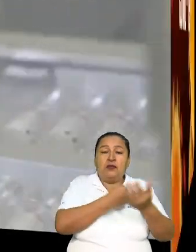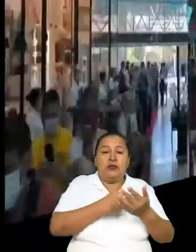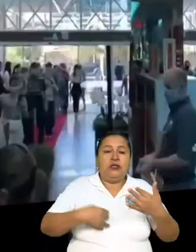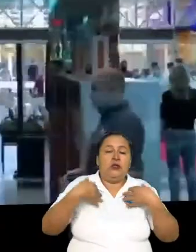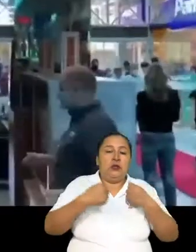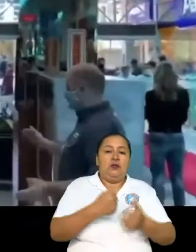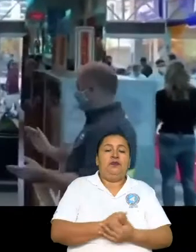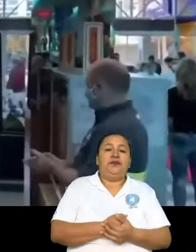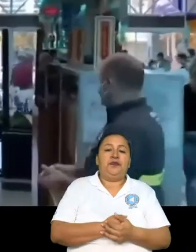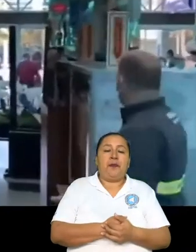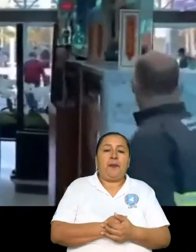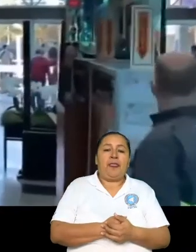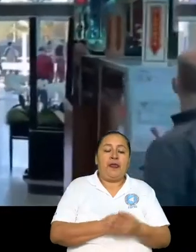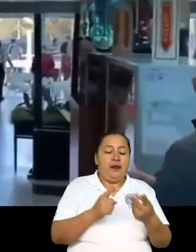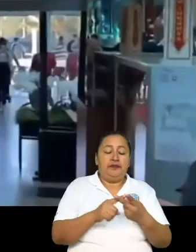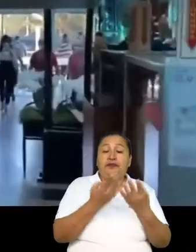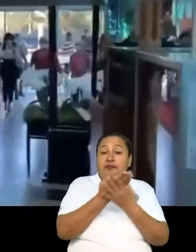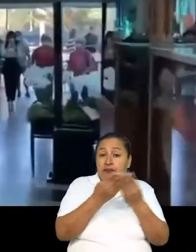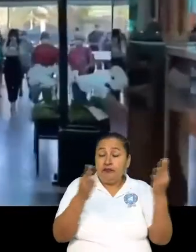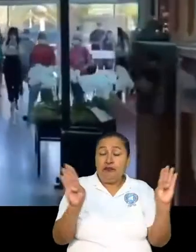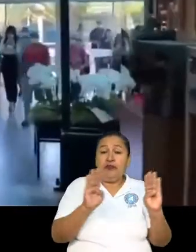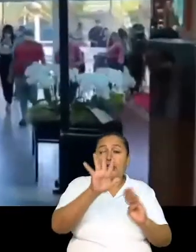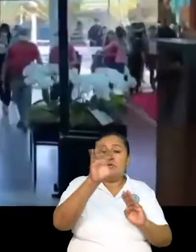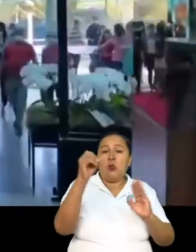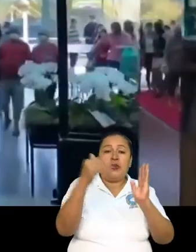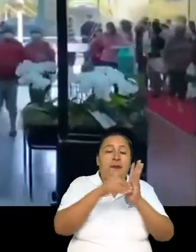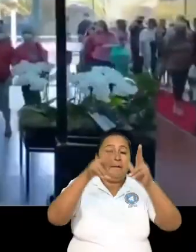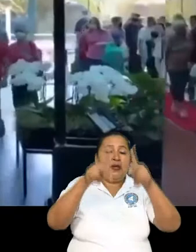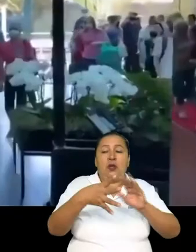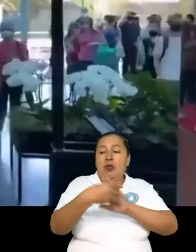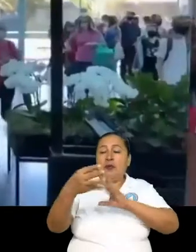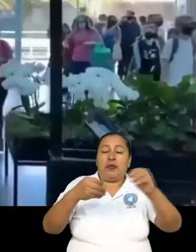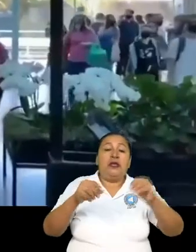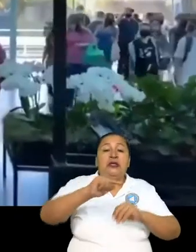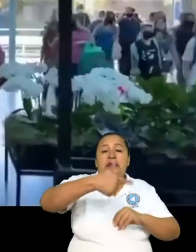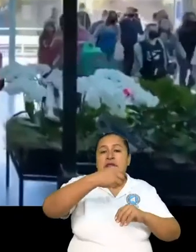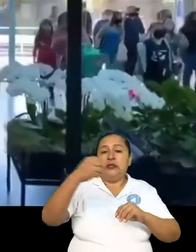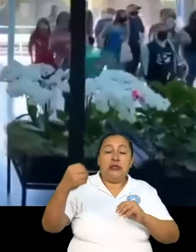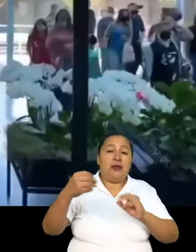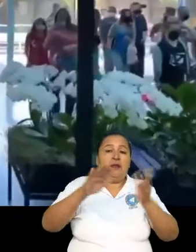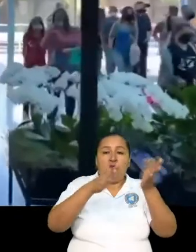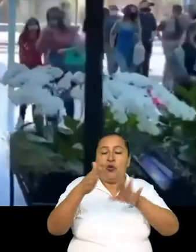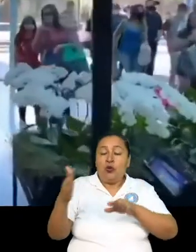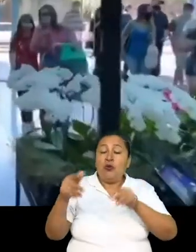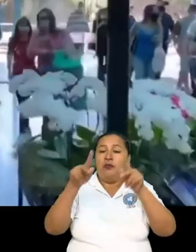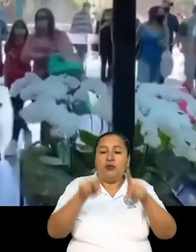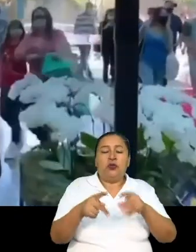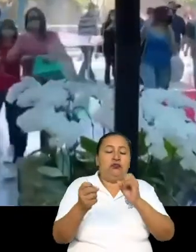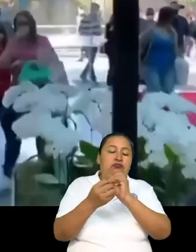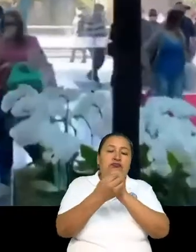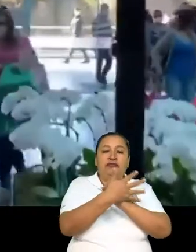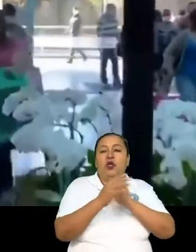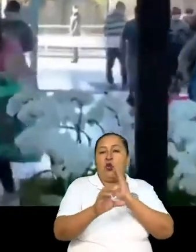Salud. Brasil rozó los 50.000 contagios y las 700 muertes por coronavirus en las últimas 24